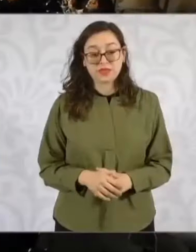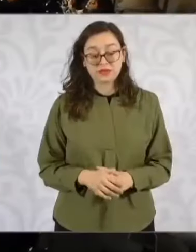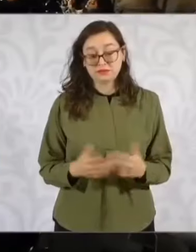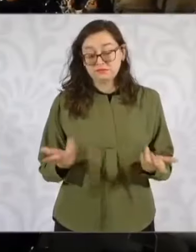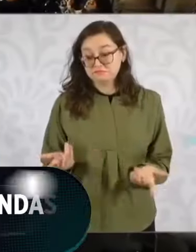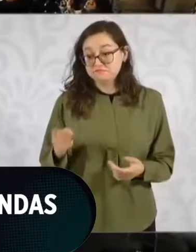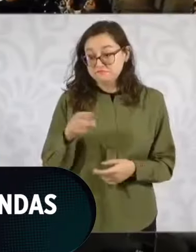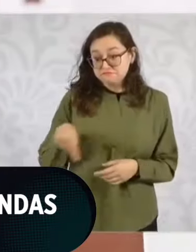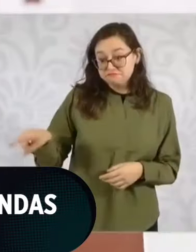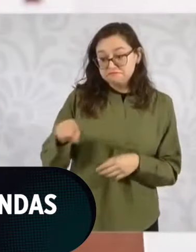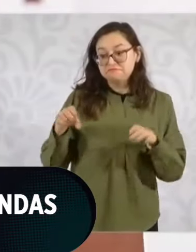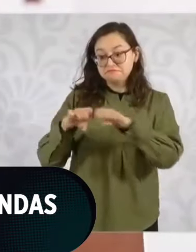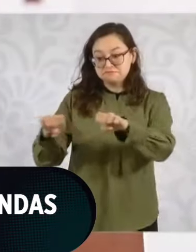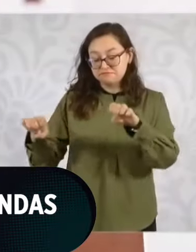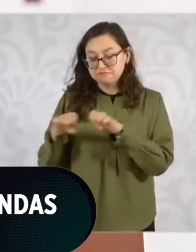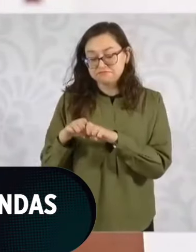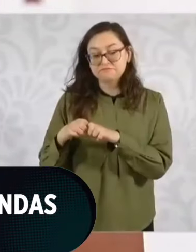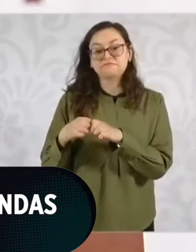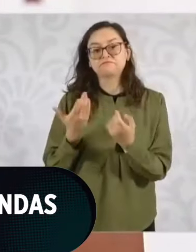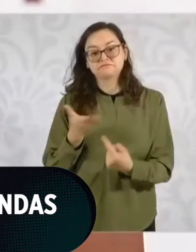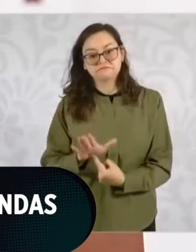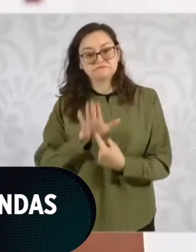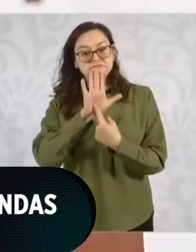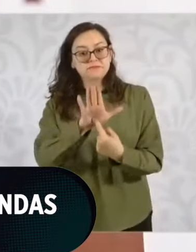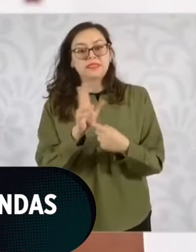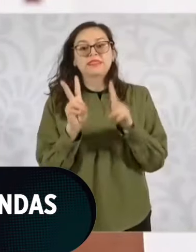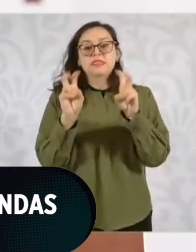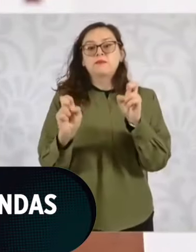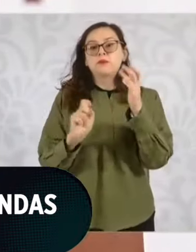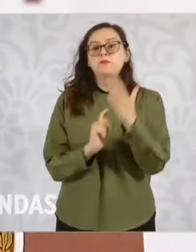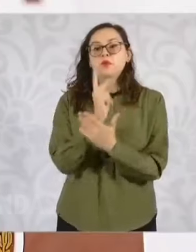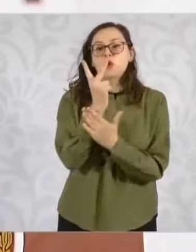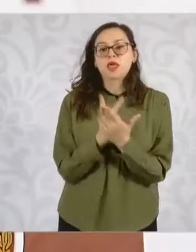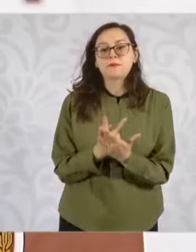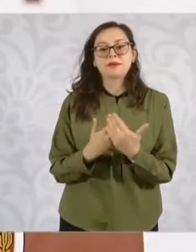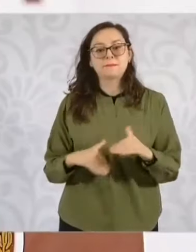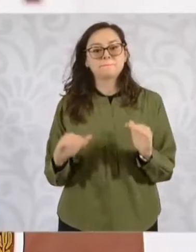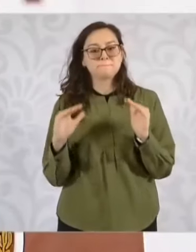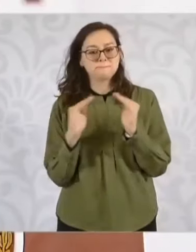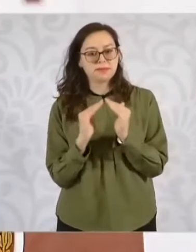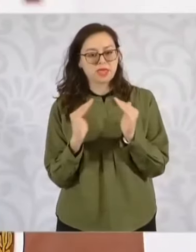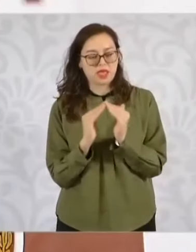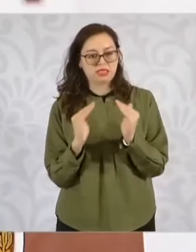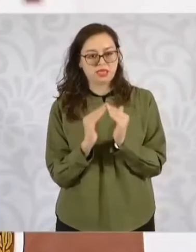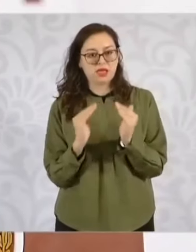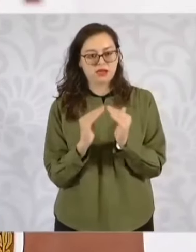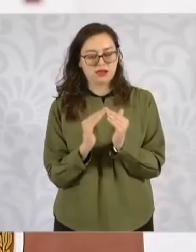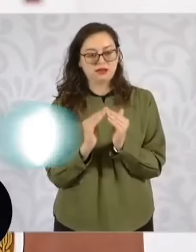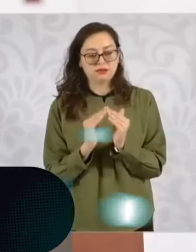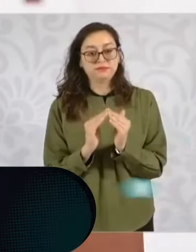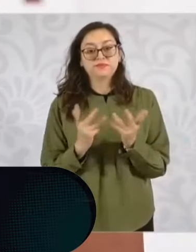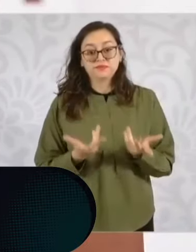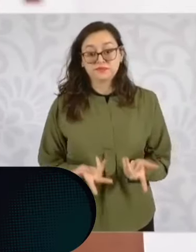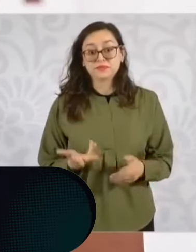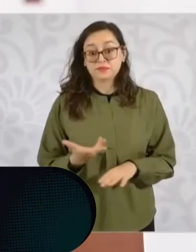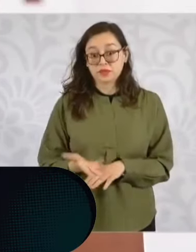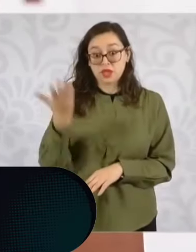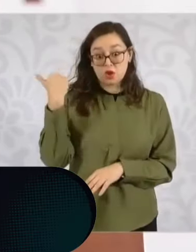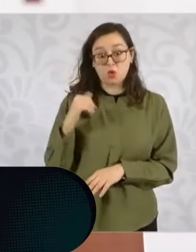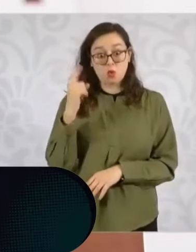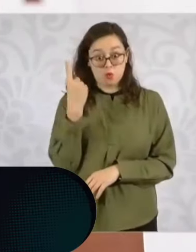platicar sobre el programa de vivienda. Son, como lo anunciamos el